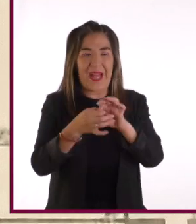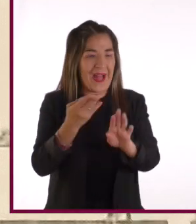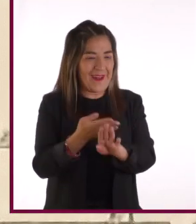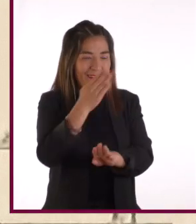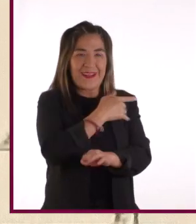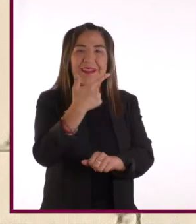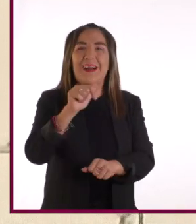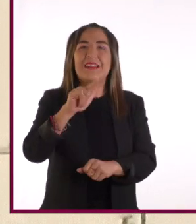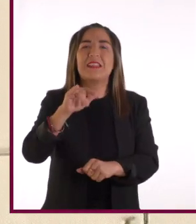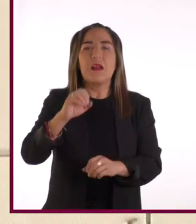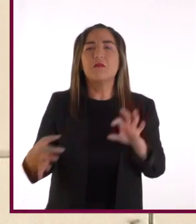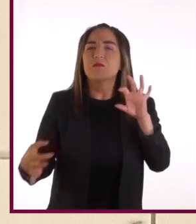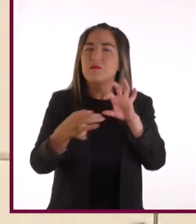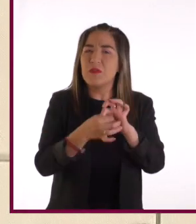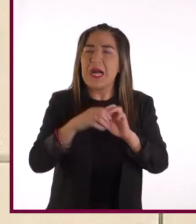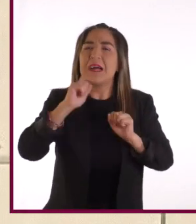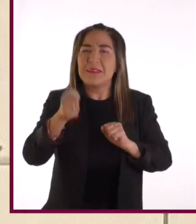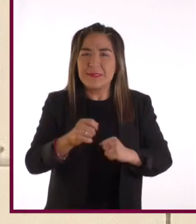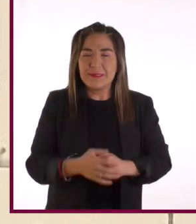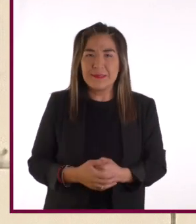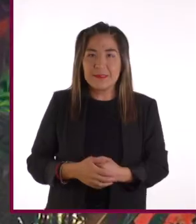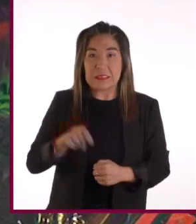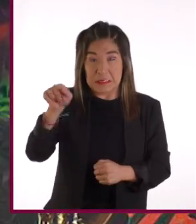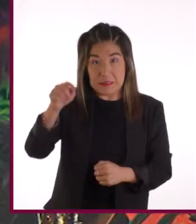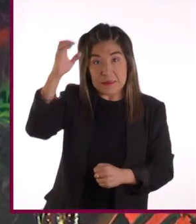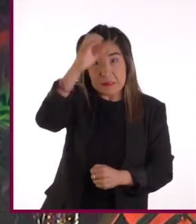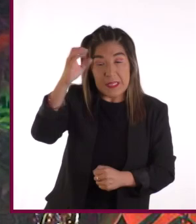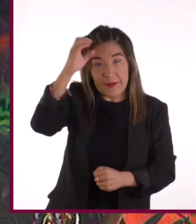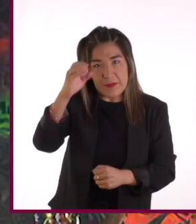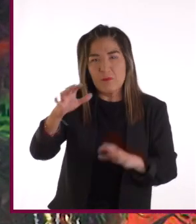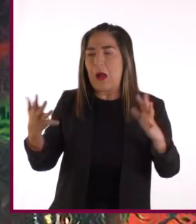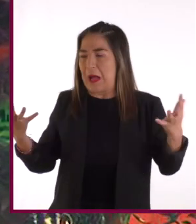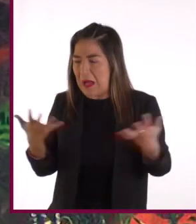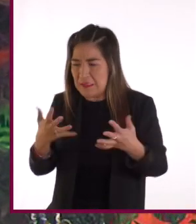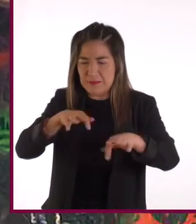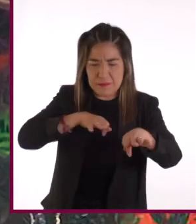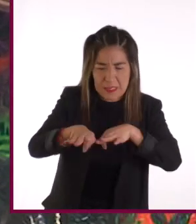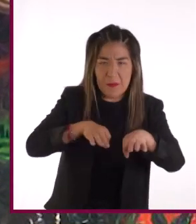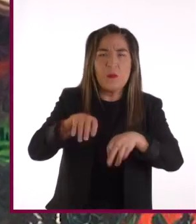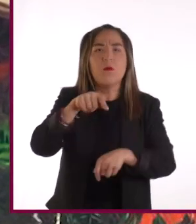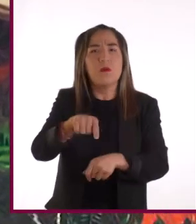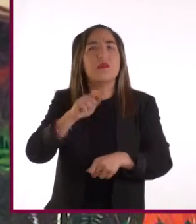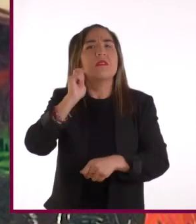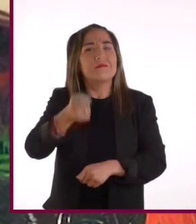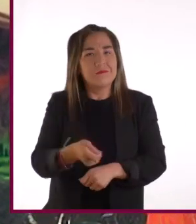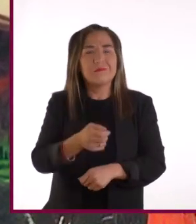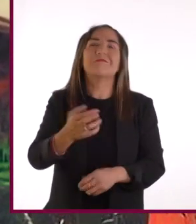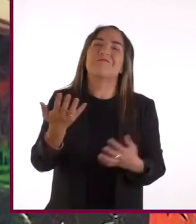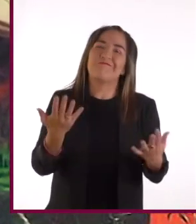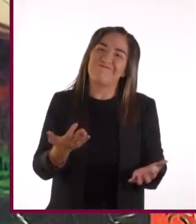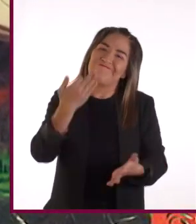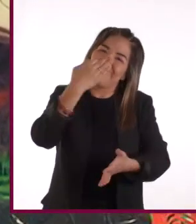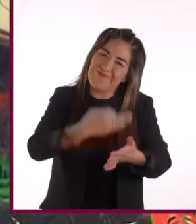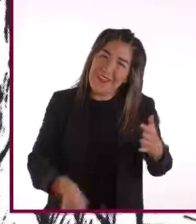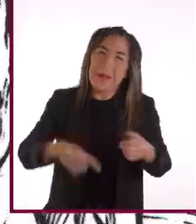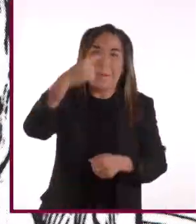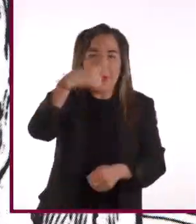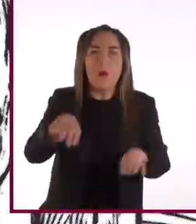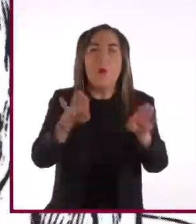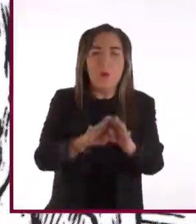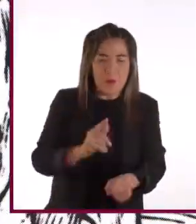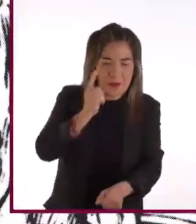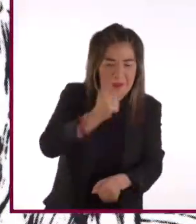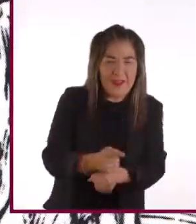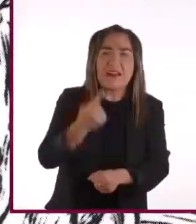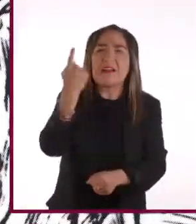por Galileo, llegó un punto en el quehacer científico en el que, a su vez, su trabajo también resultó ser